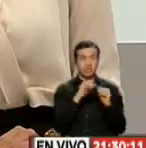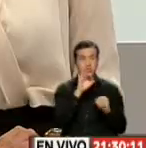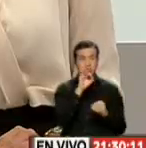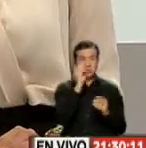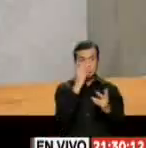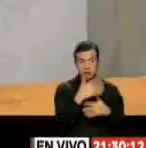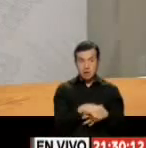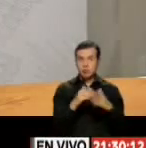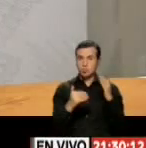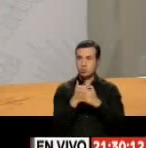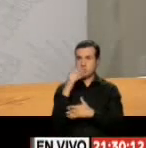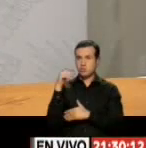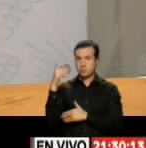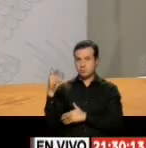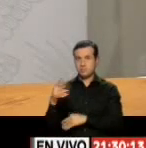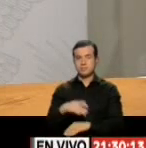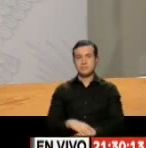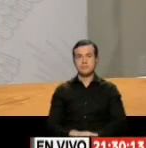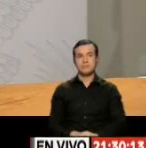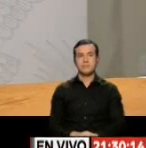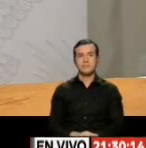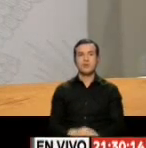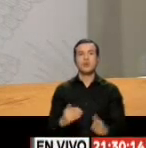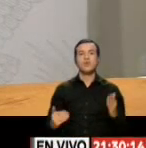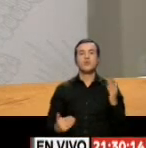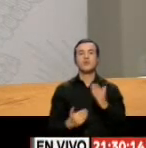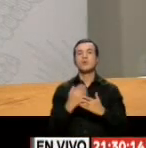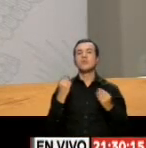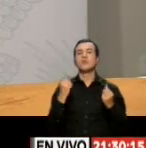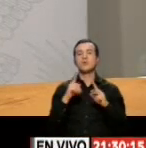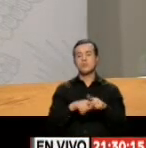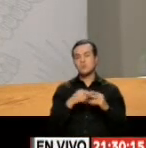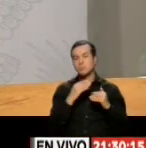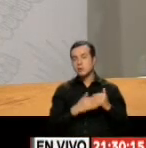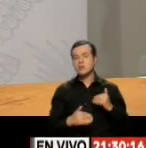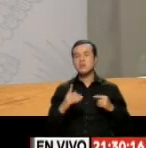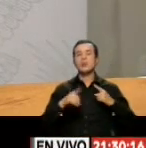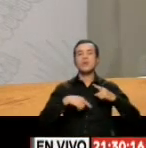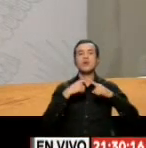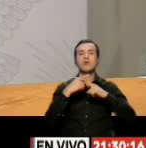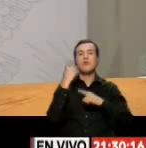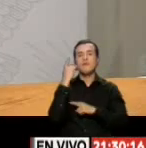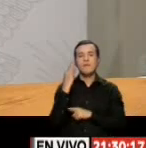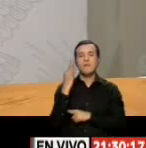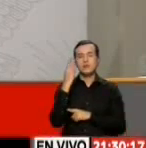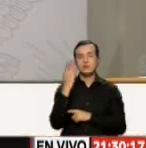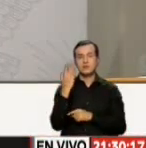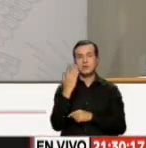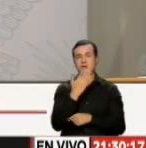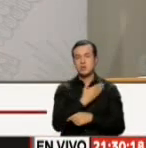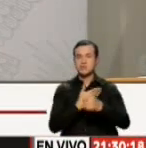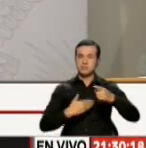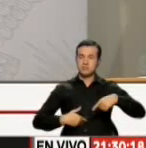90. Pero el nuevo precio entrará en vigencia a partir de la fecha que el decreto